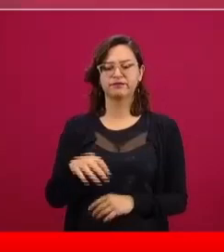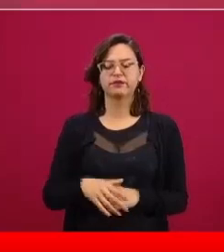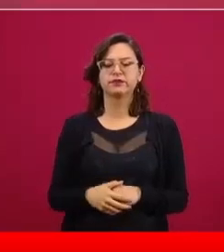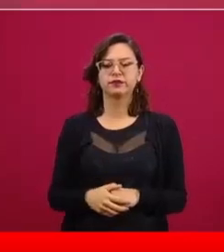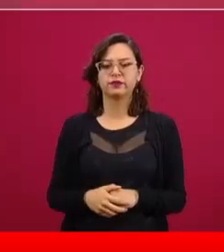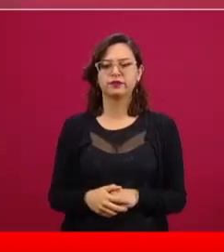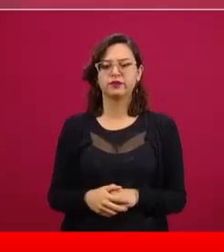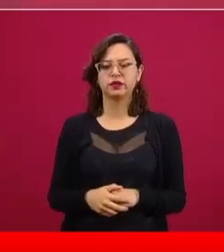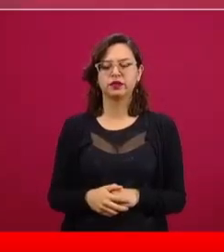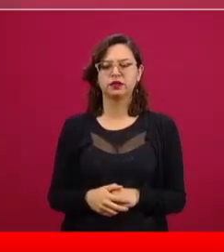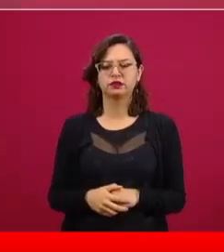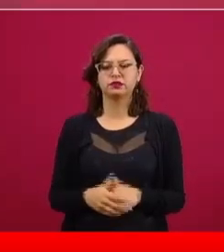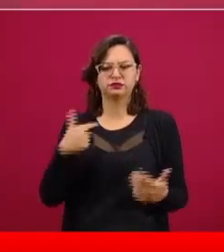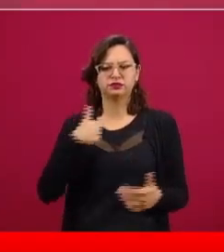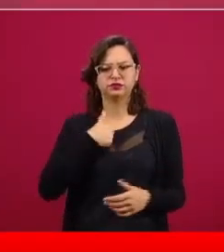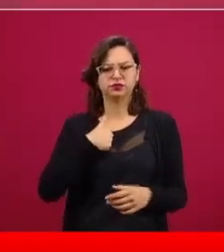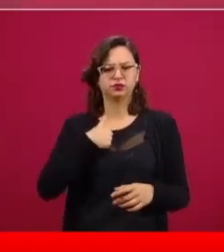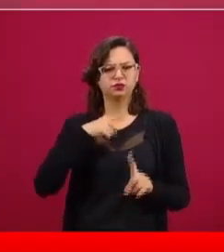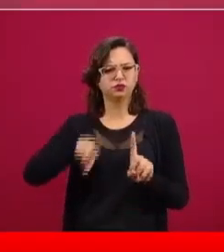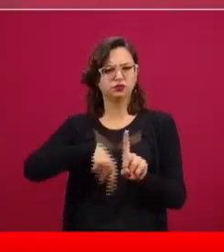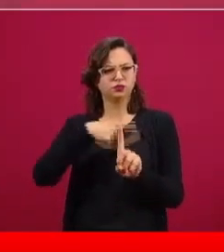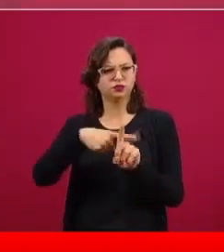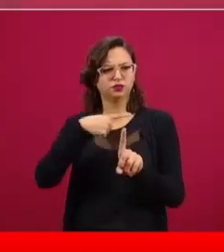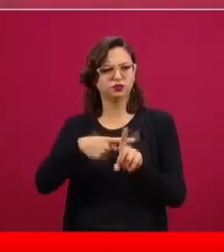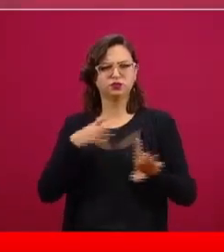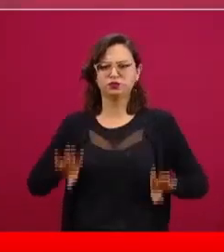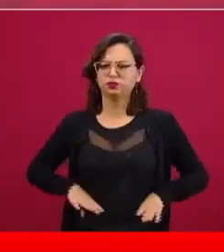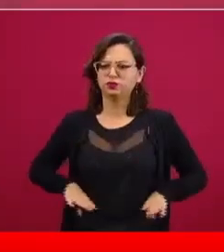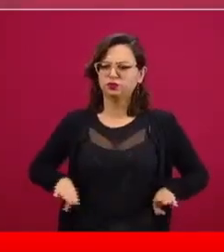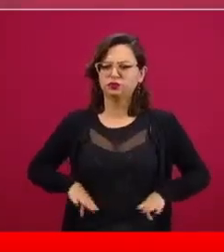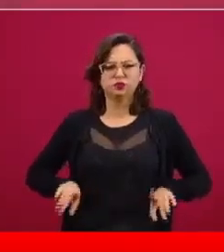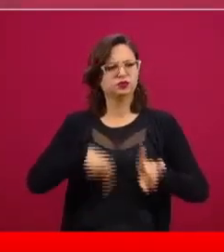¿En qué baso mi optimismo?